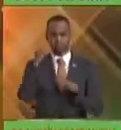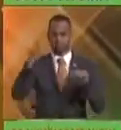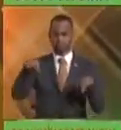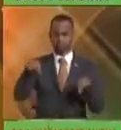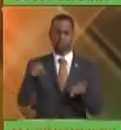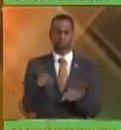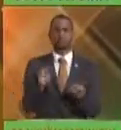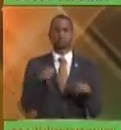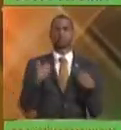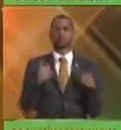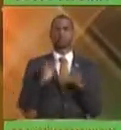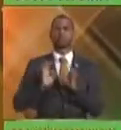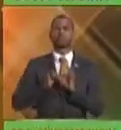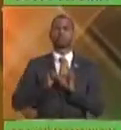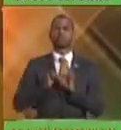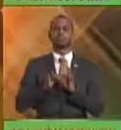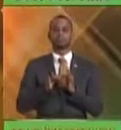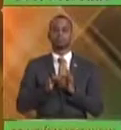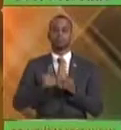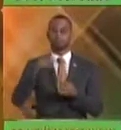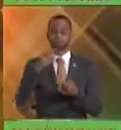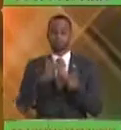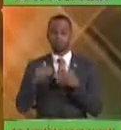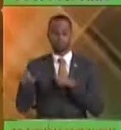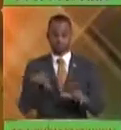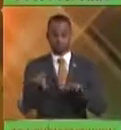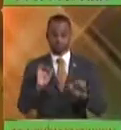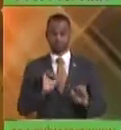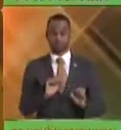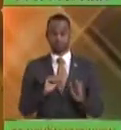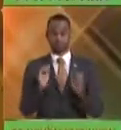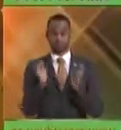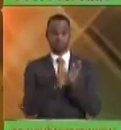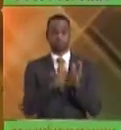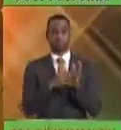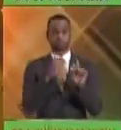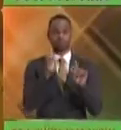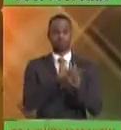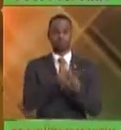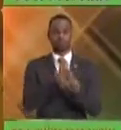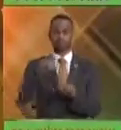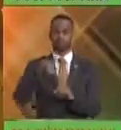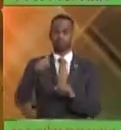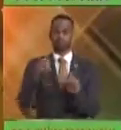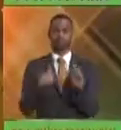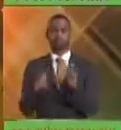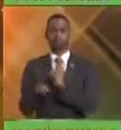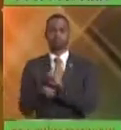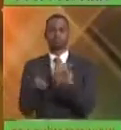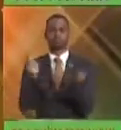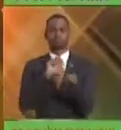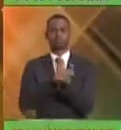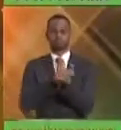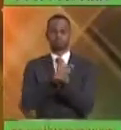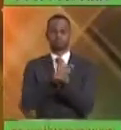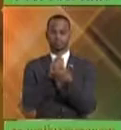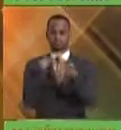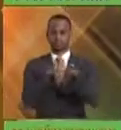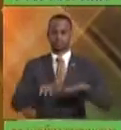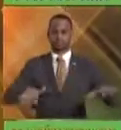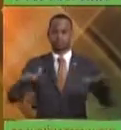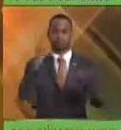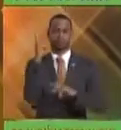dice tengo intérprete de lengua de señas eso es una práctica perfecto la documenta si somete pero luego yo hice una adecuación física